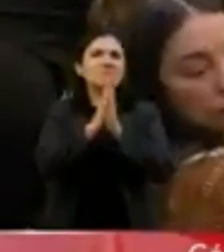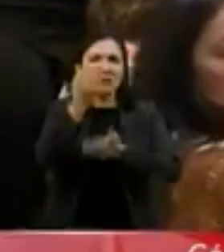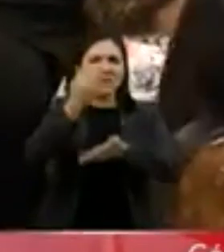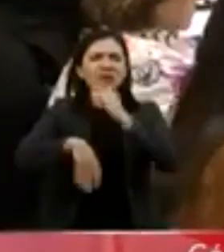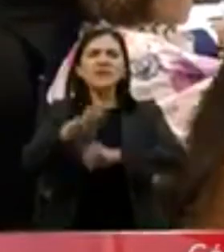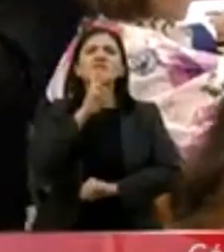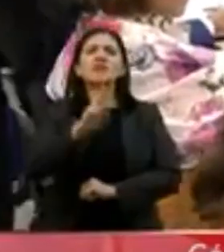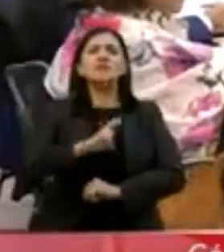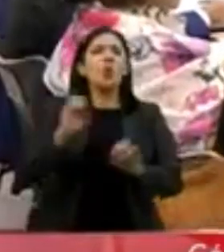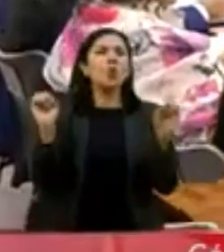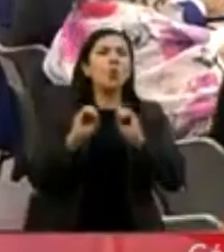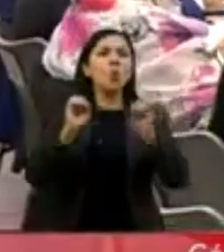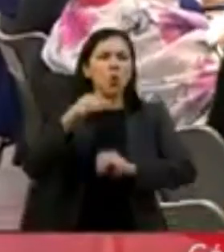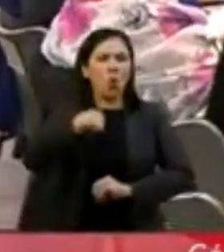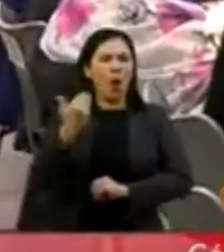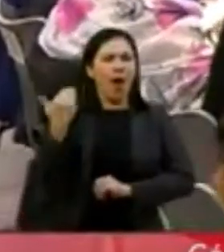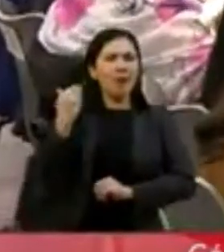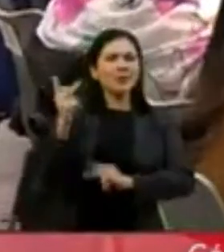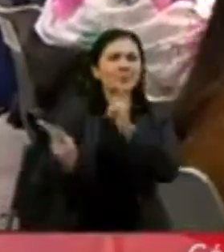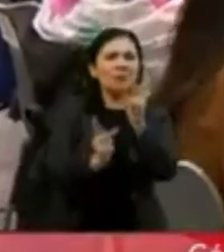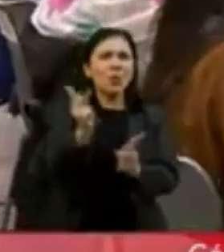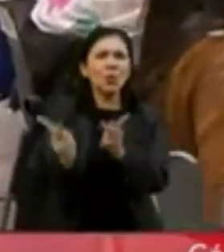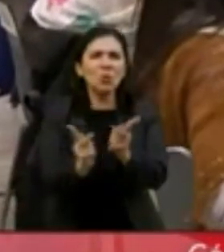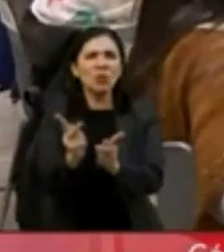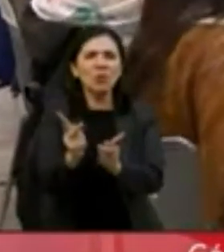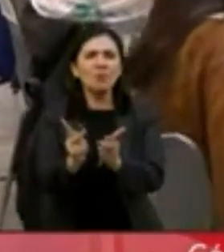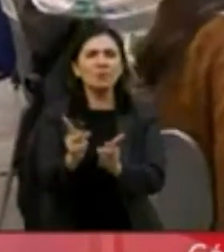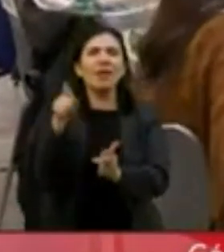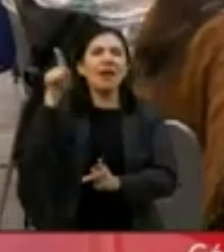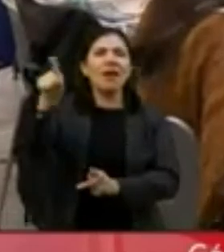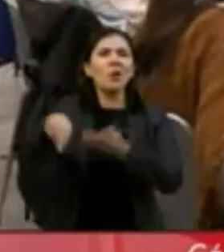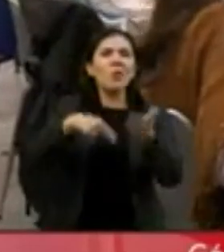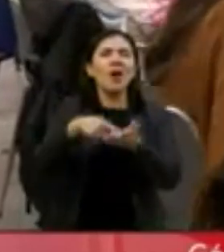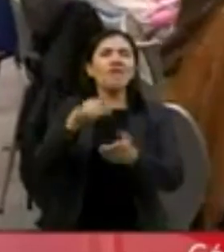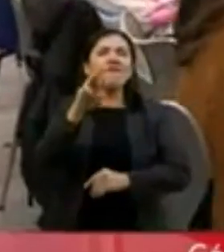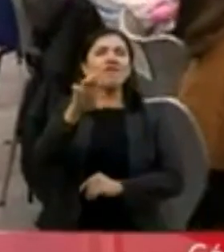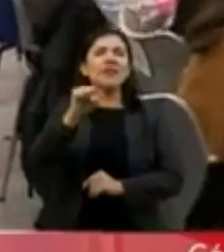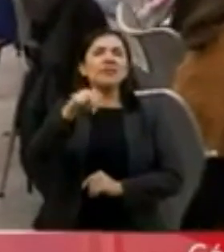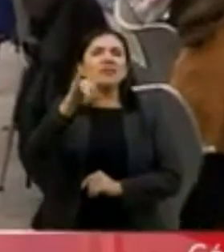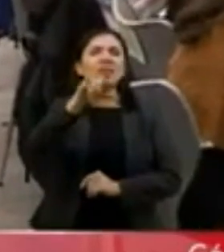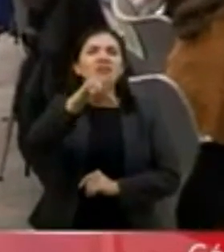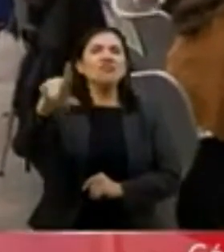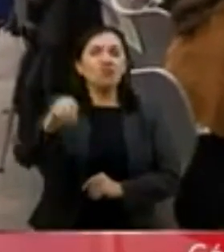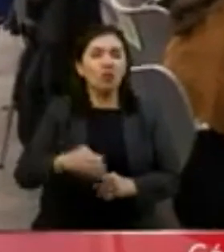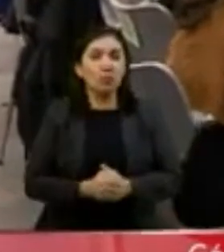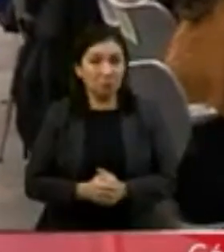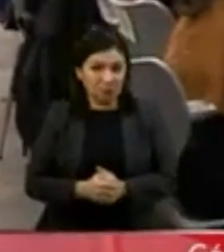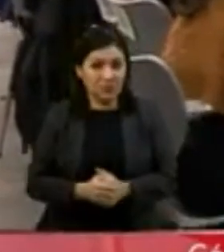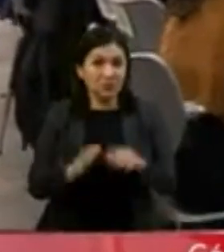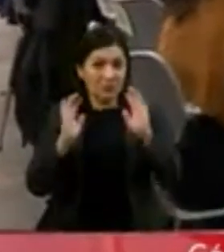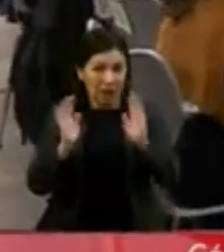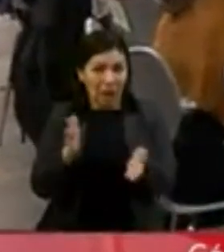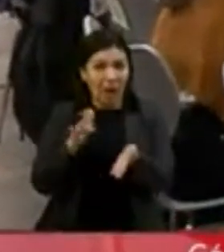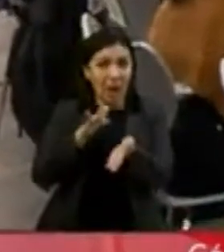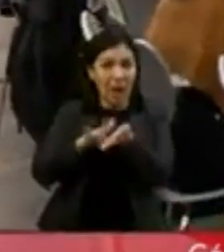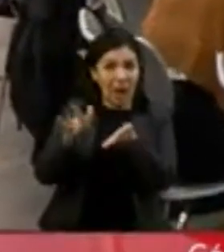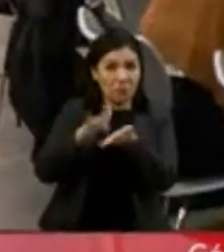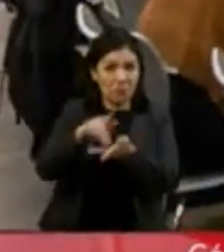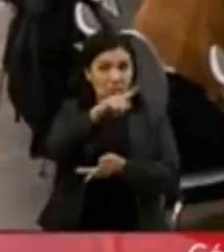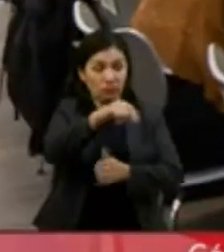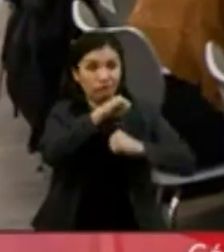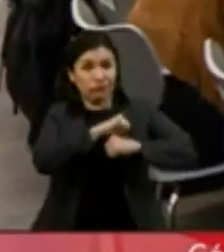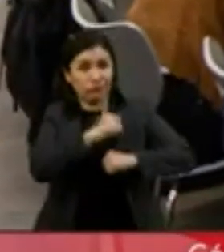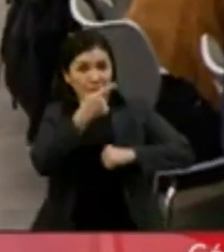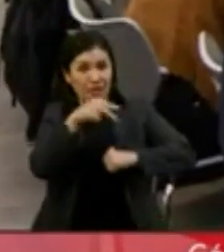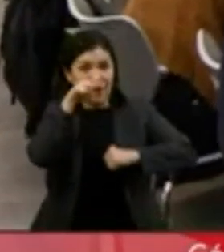a mi pregunta concreta respecto de Fresnillo si sí se apoyó desde la guardia nacional